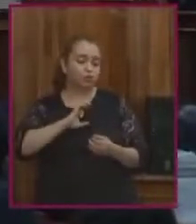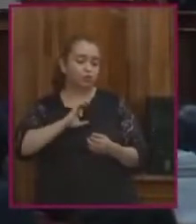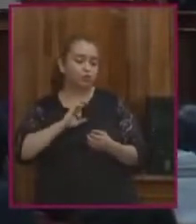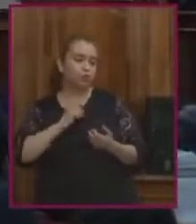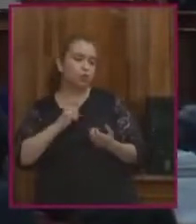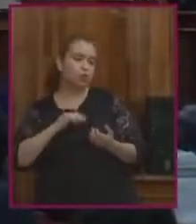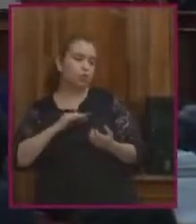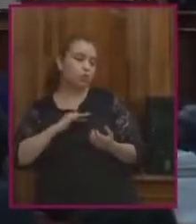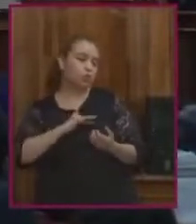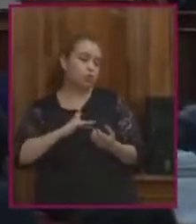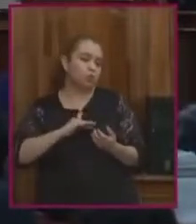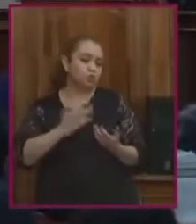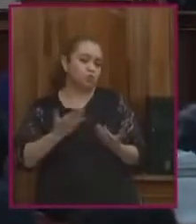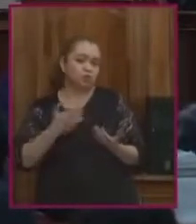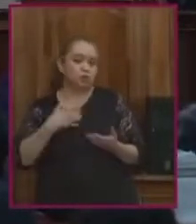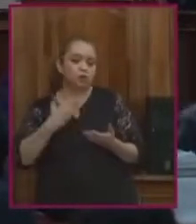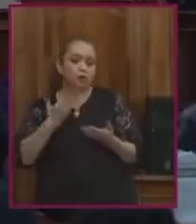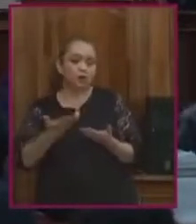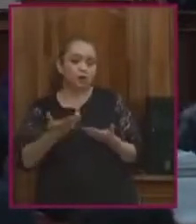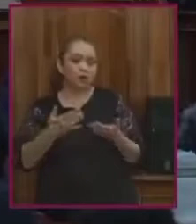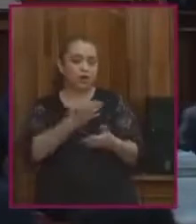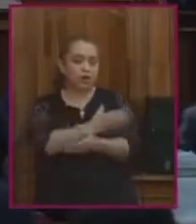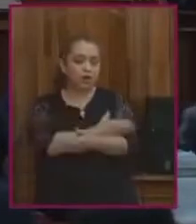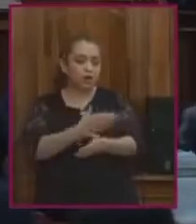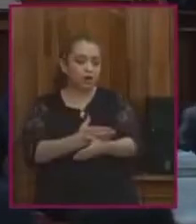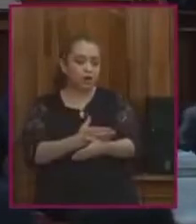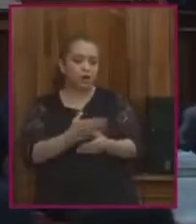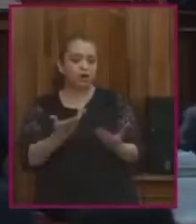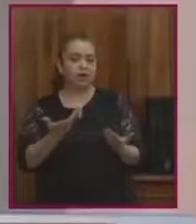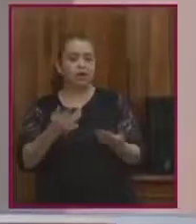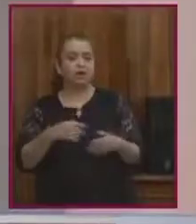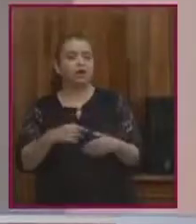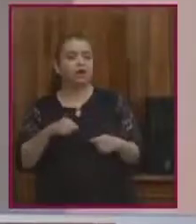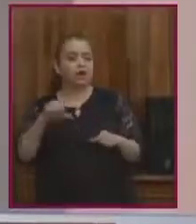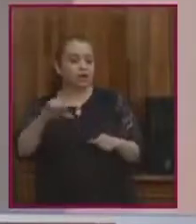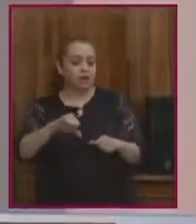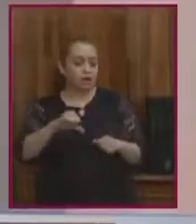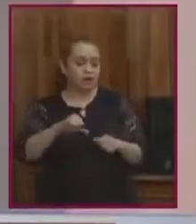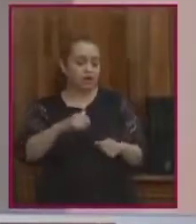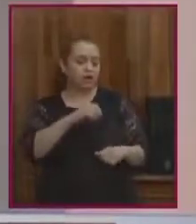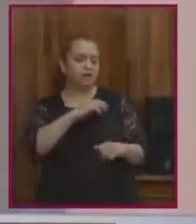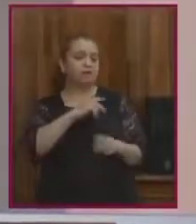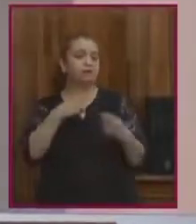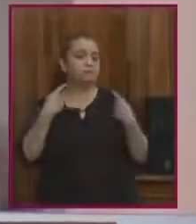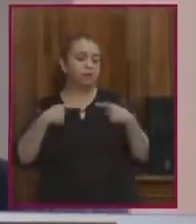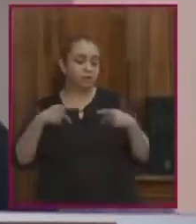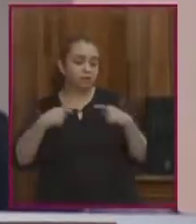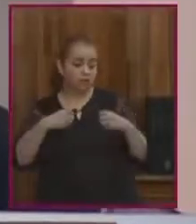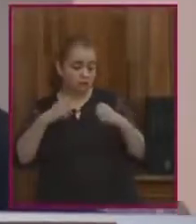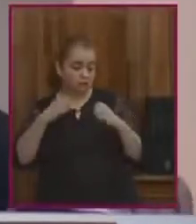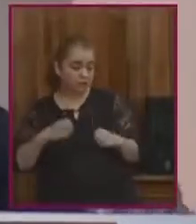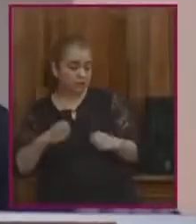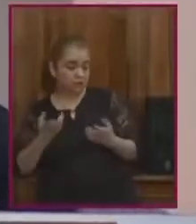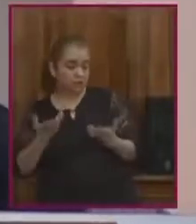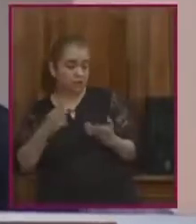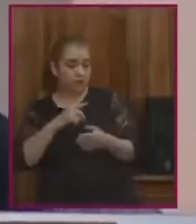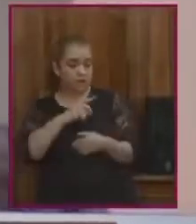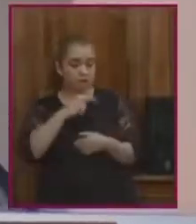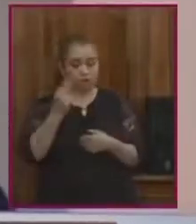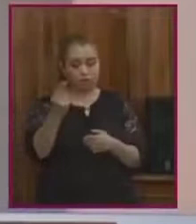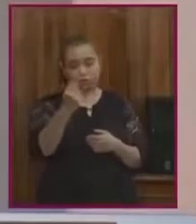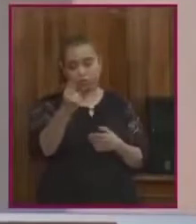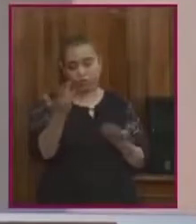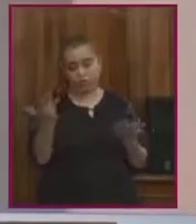acompañar en el presidium. Desde luego saludo a los presentes y a las personas que están a la